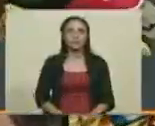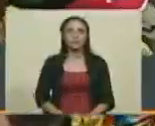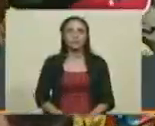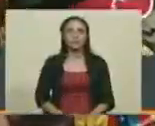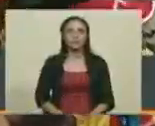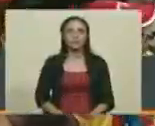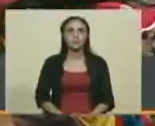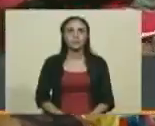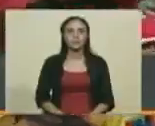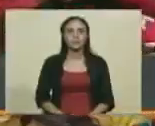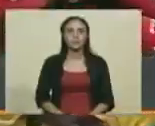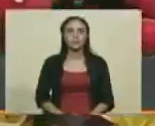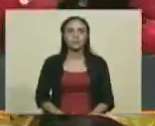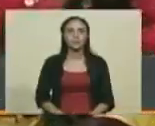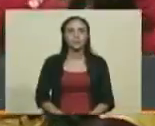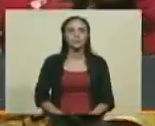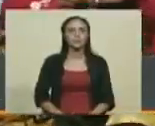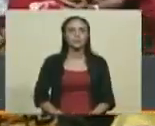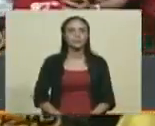gracias, camarada.